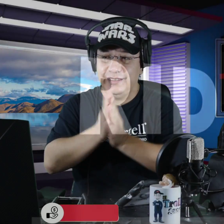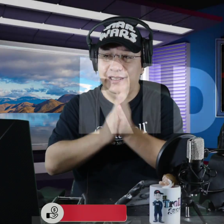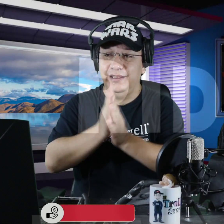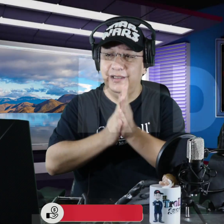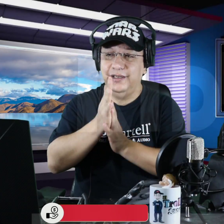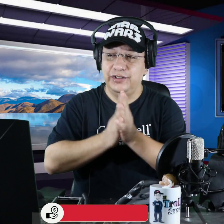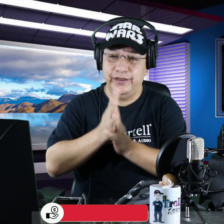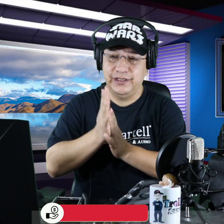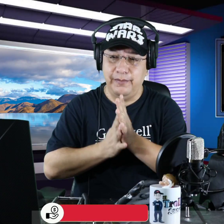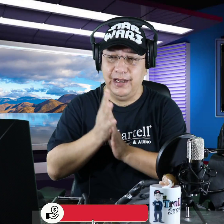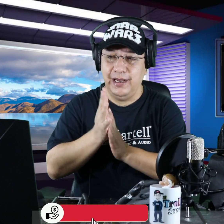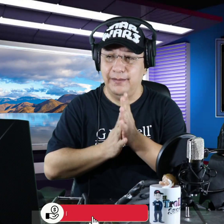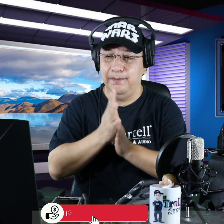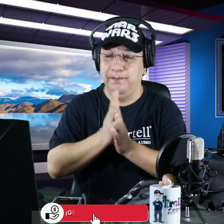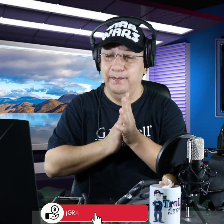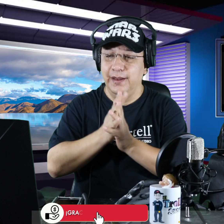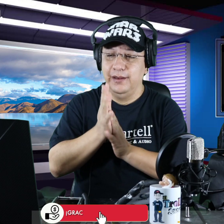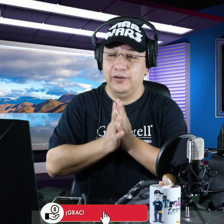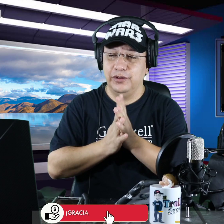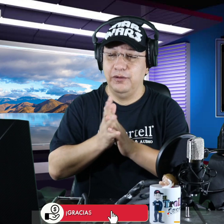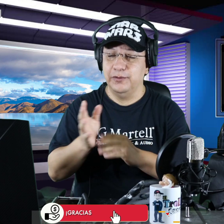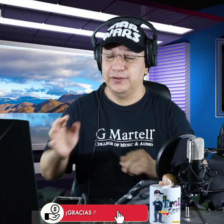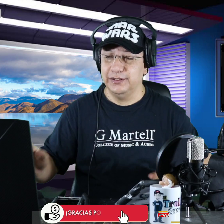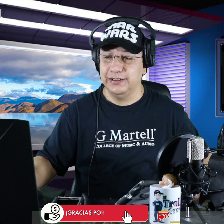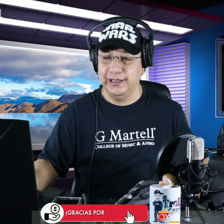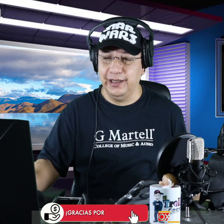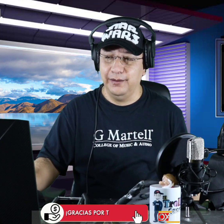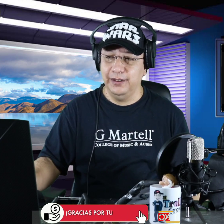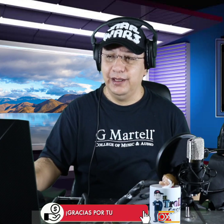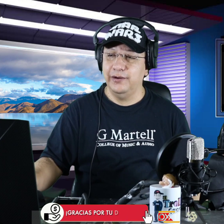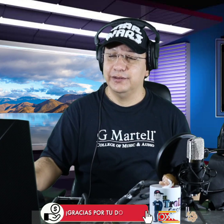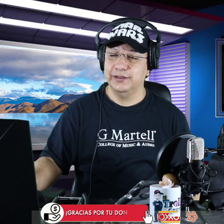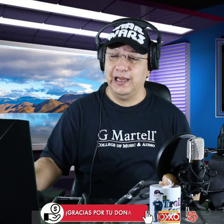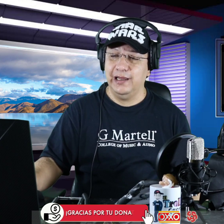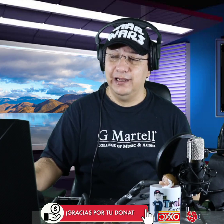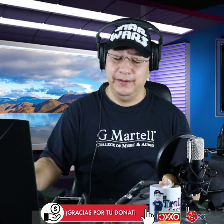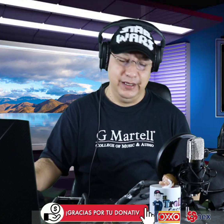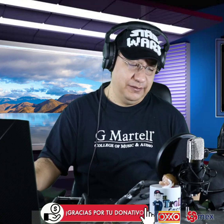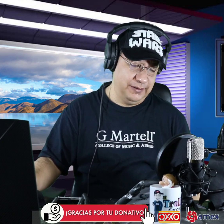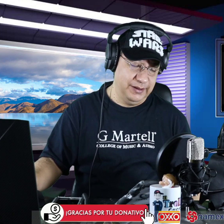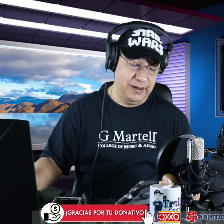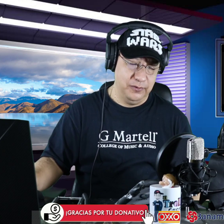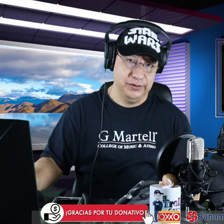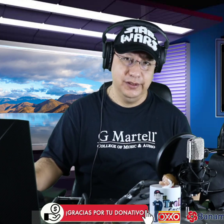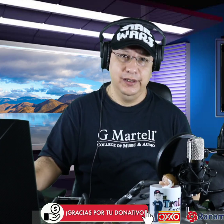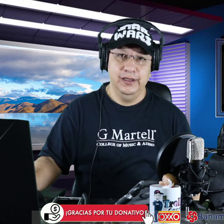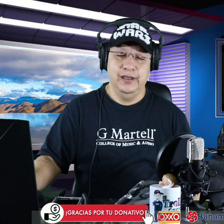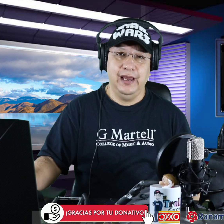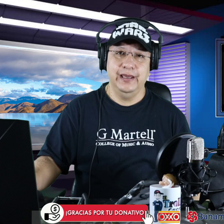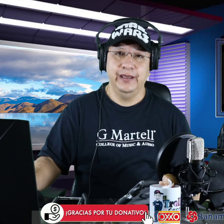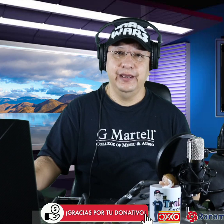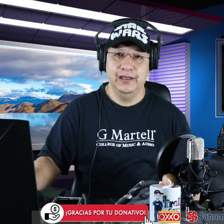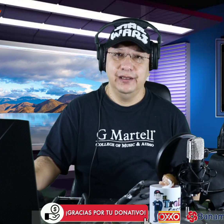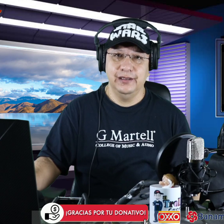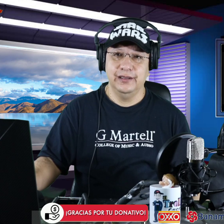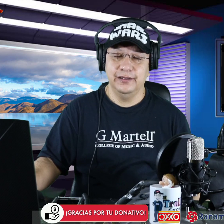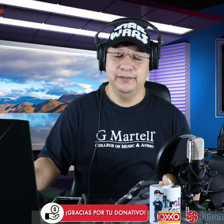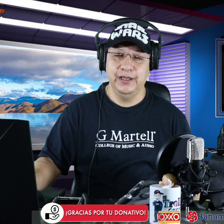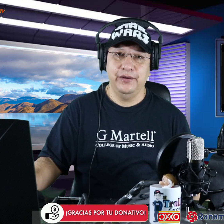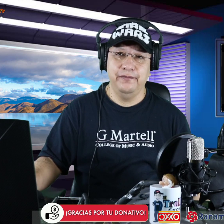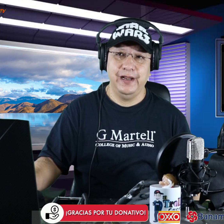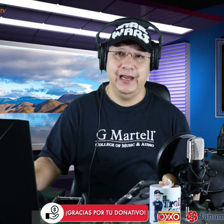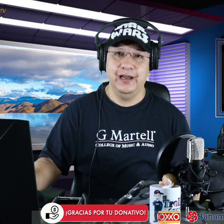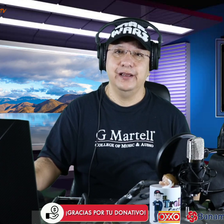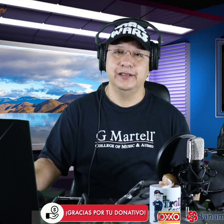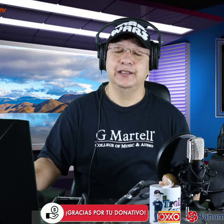Excelente, excelente inicio de semana. Continuamos con esta serie de videos. Ya en la mañana nos aventamos ahí el